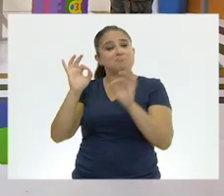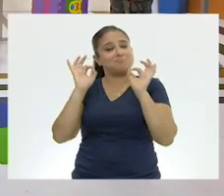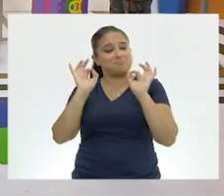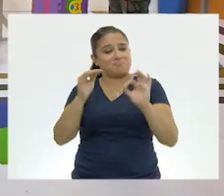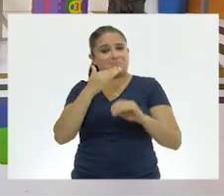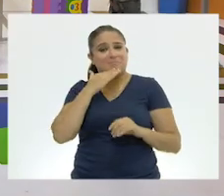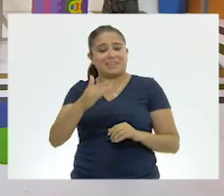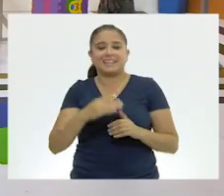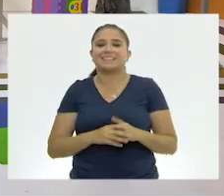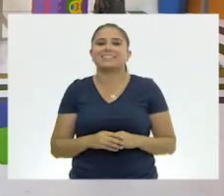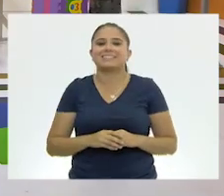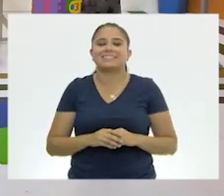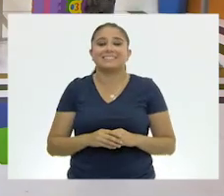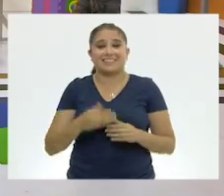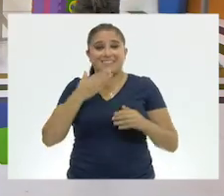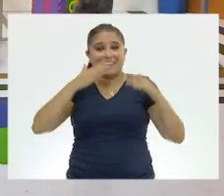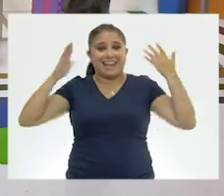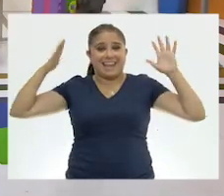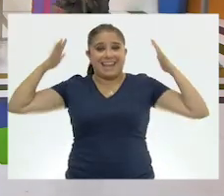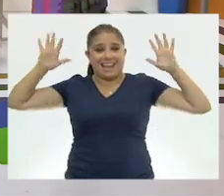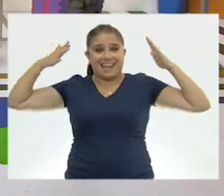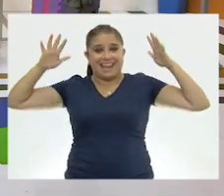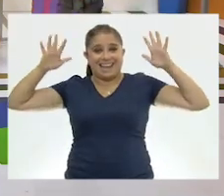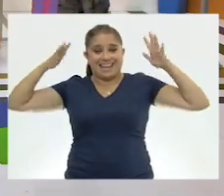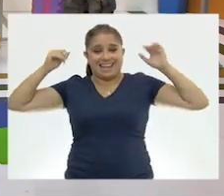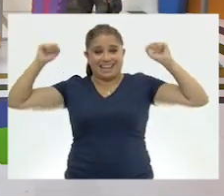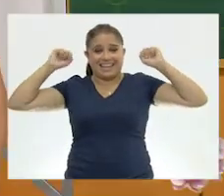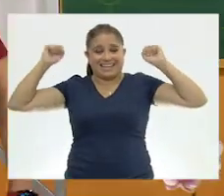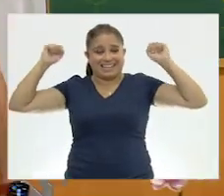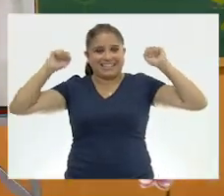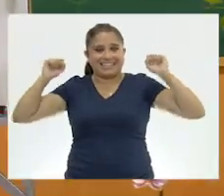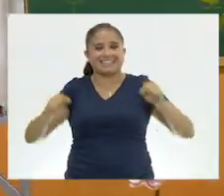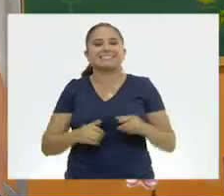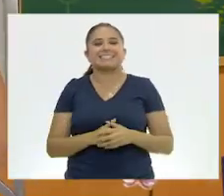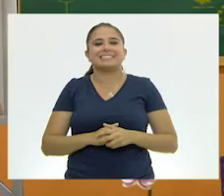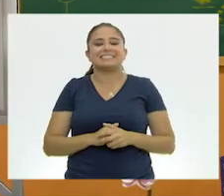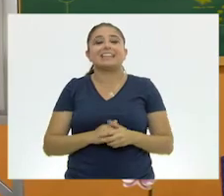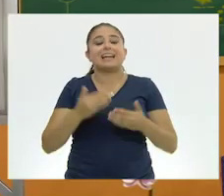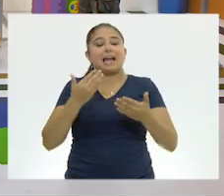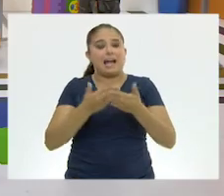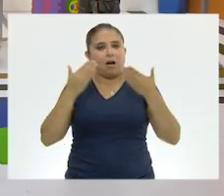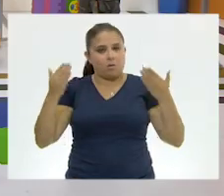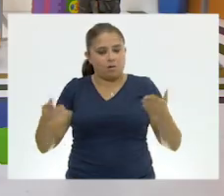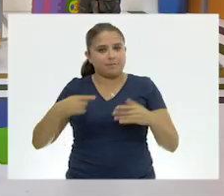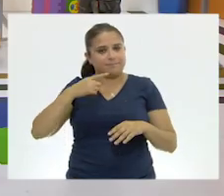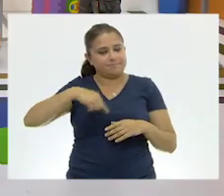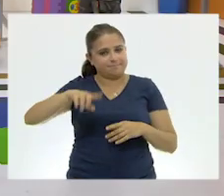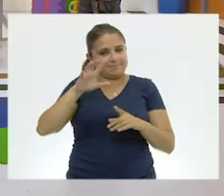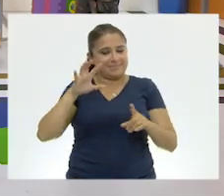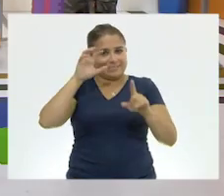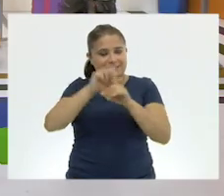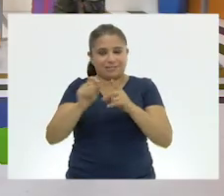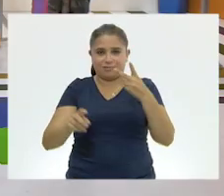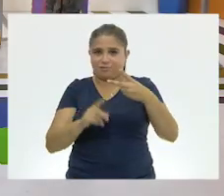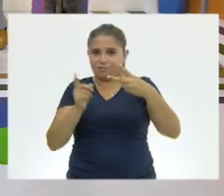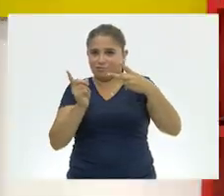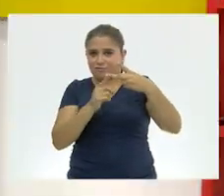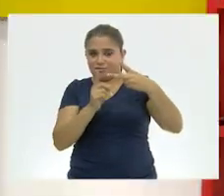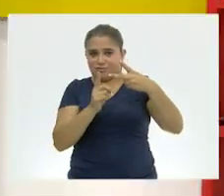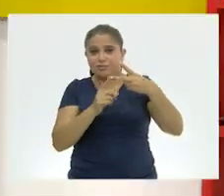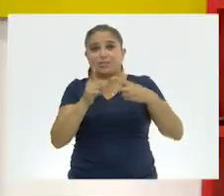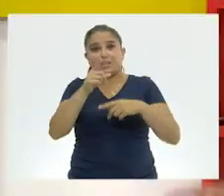correctas. ¡Muy bien! ¡Muy bien! ¡Hicimos bien el primer reto! ¡Excelente! Pues ahora vamos al reto número 2, que